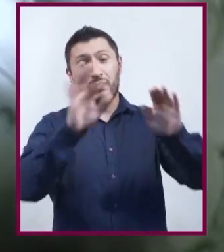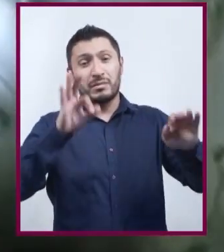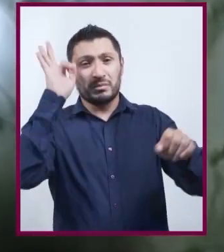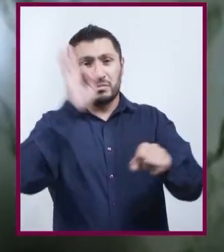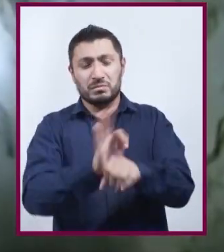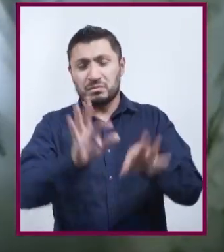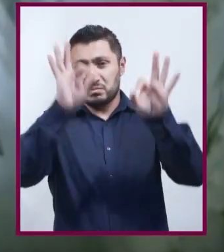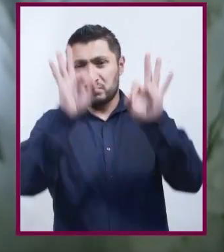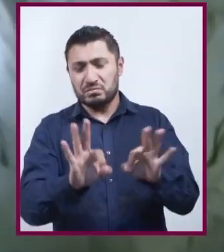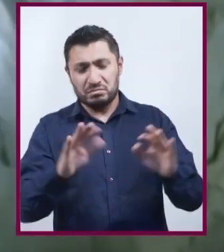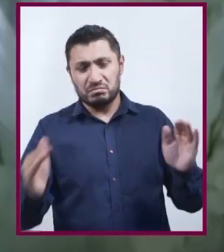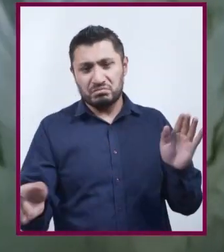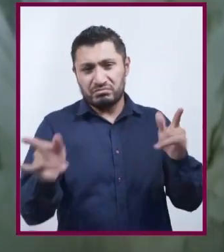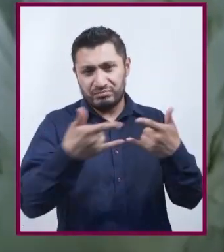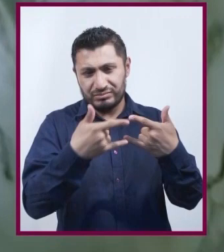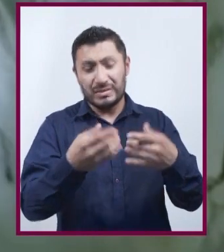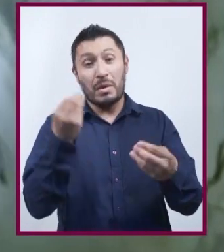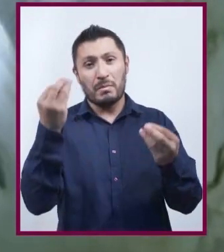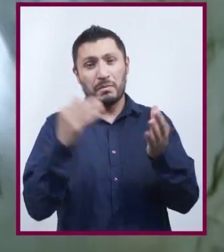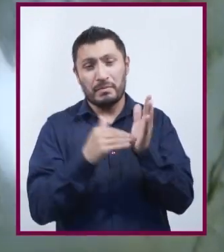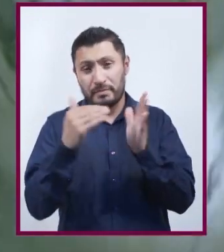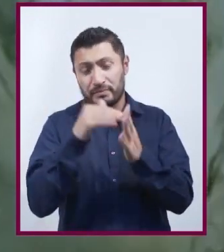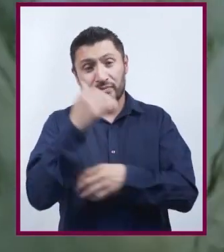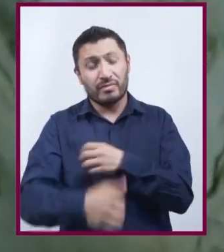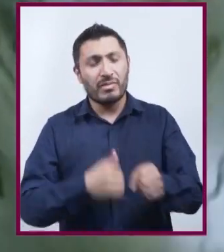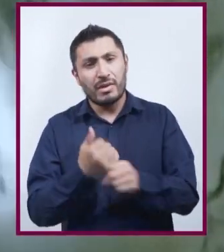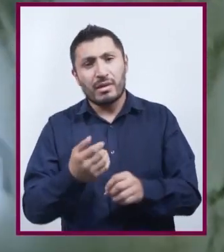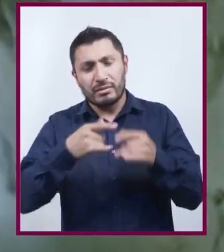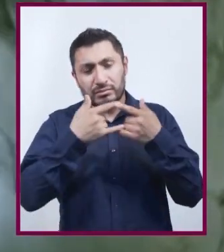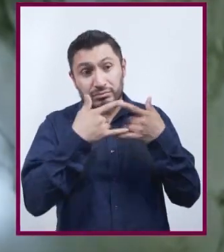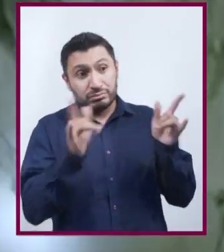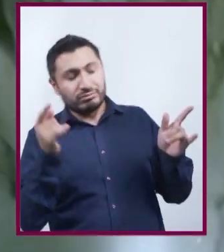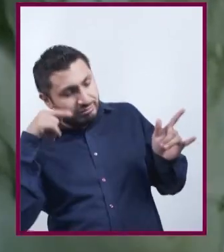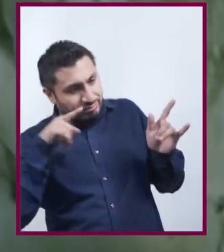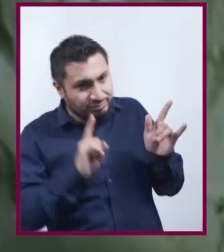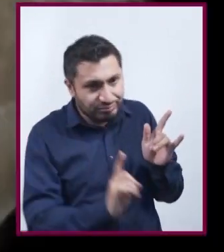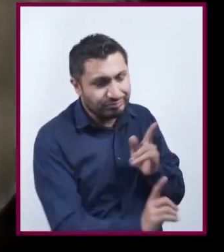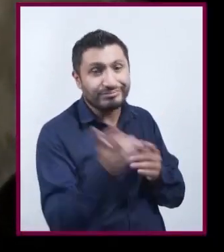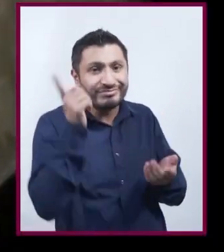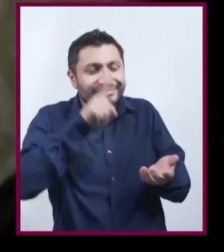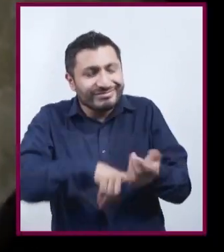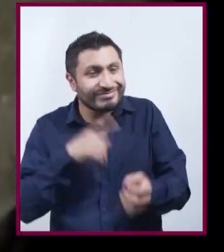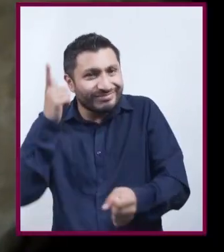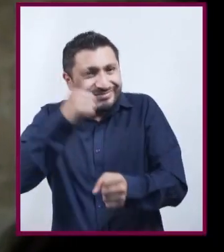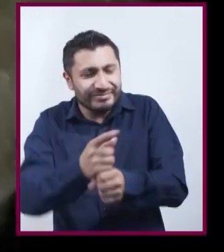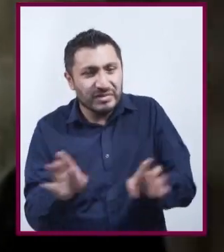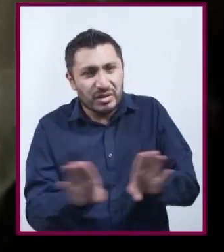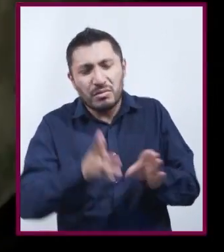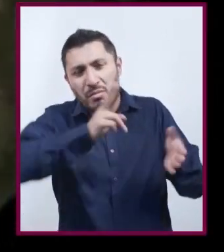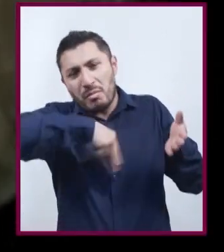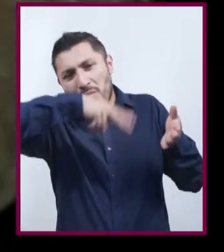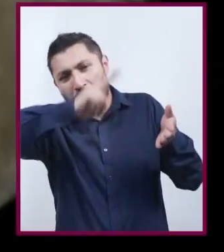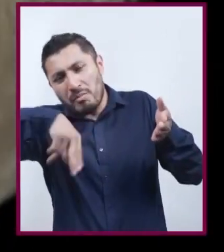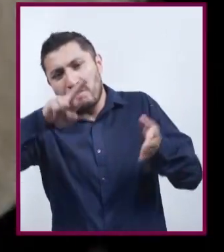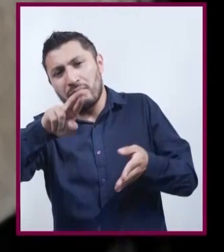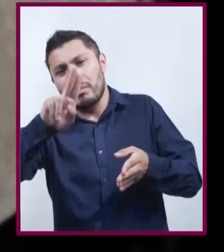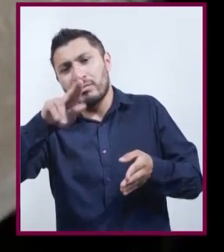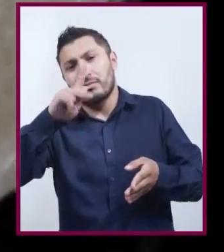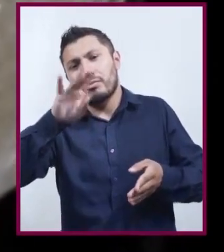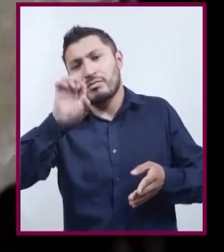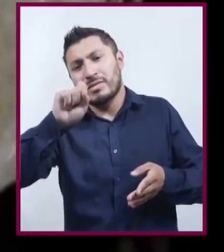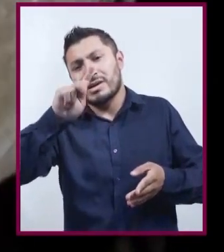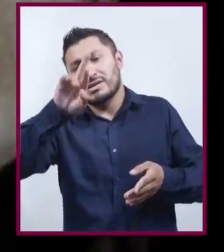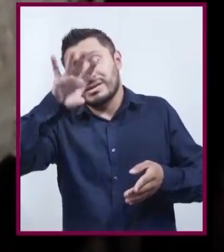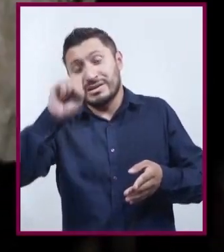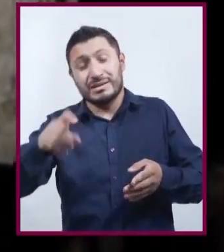había estado perfectamente sellada por miles de años. Al interior, descubrieron algo increíble, un conjunto